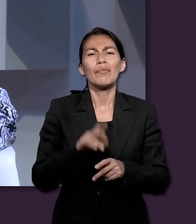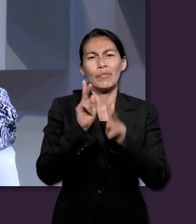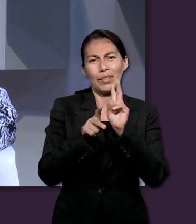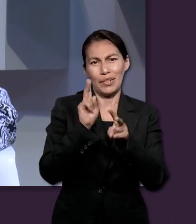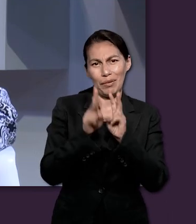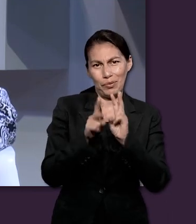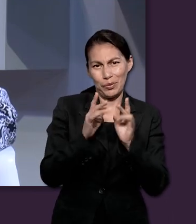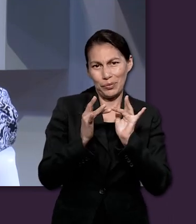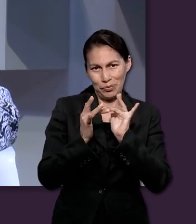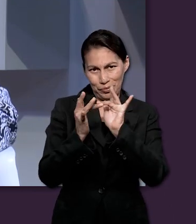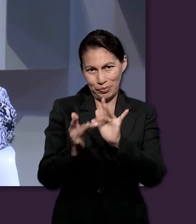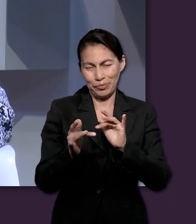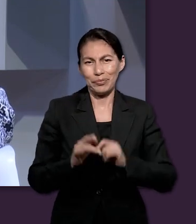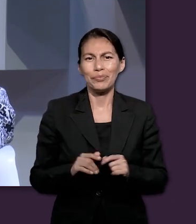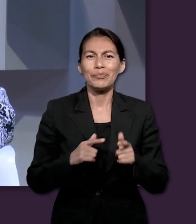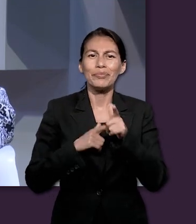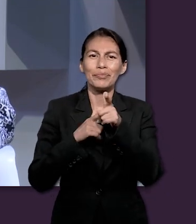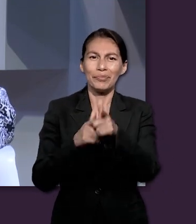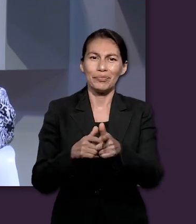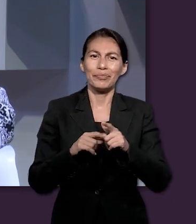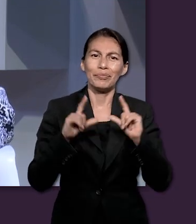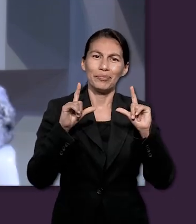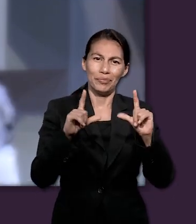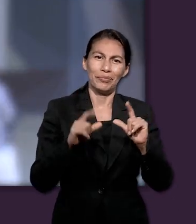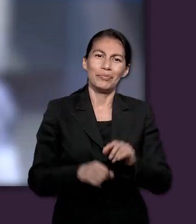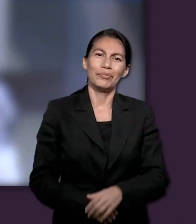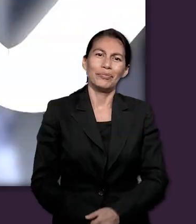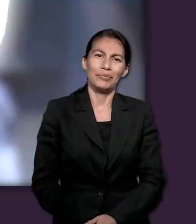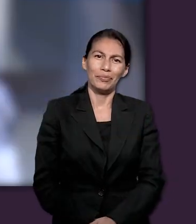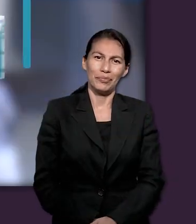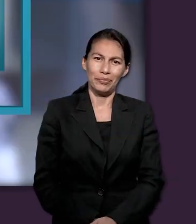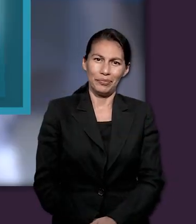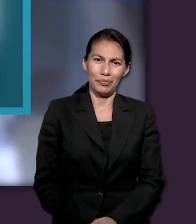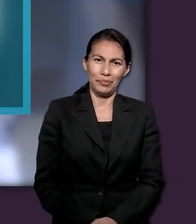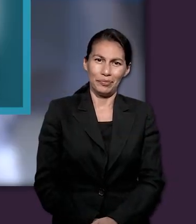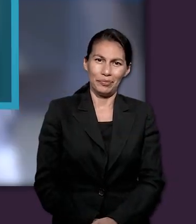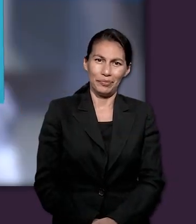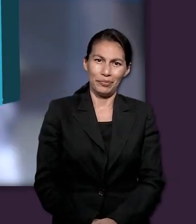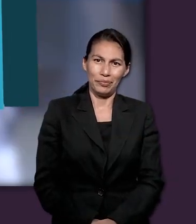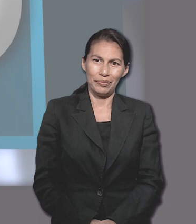sus comentarios y enseguida seguimos con ustedes.